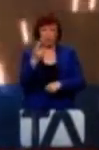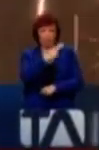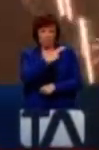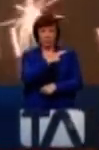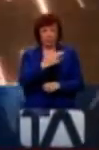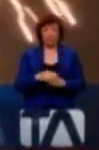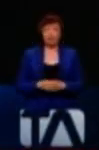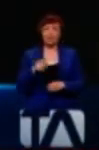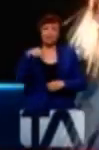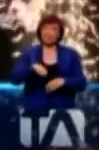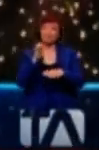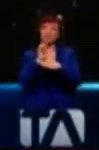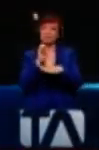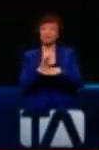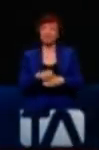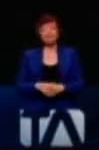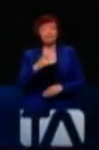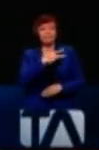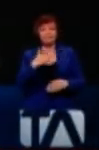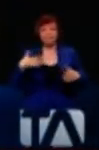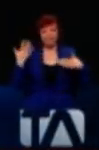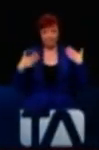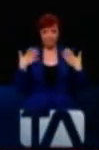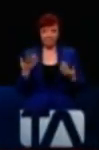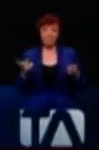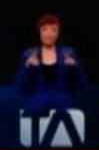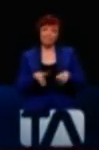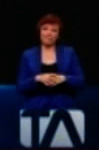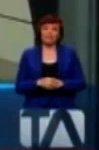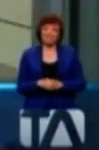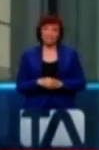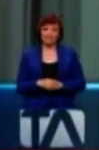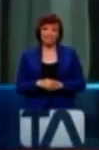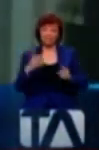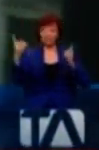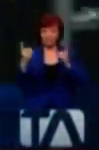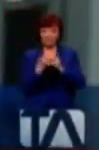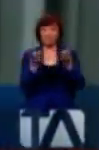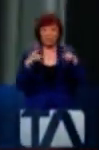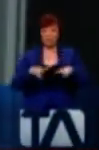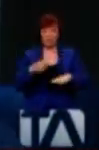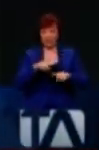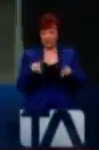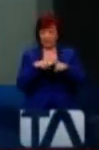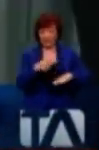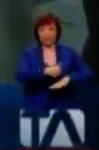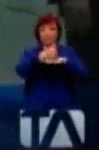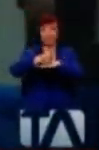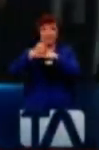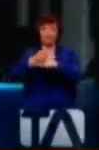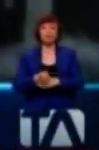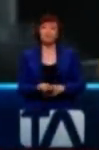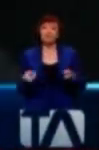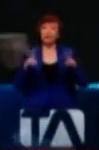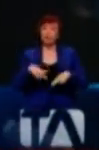en nuestro país. Un motivo de celebración también por este reencuentro entre las autoridades estatales y la